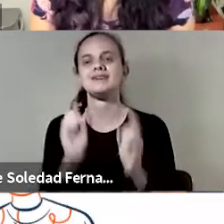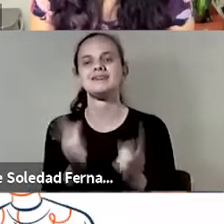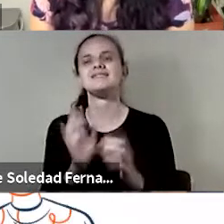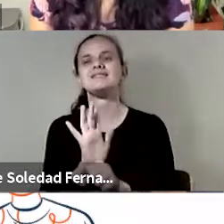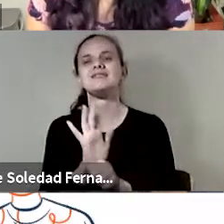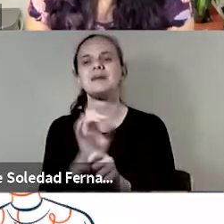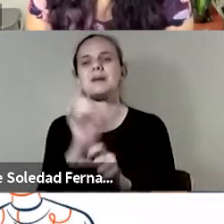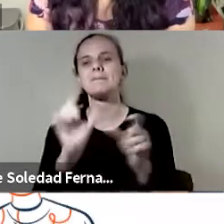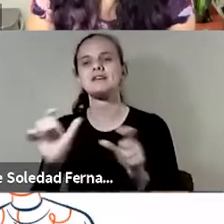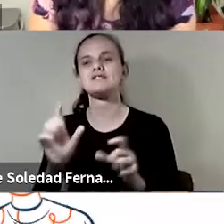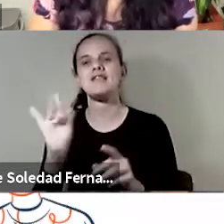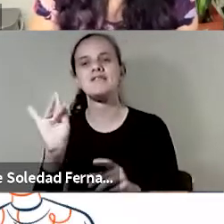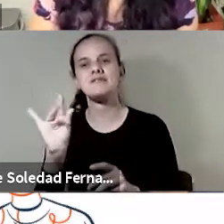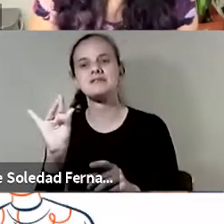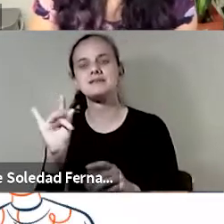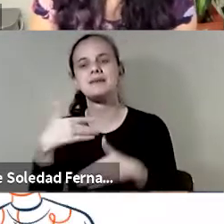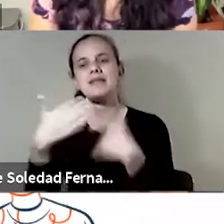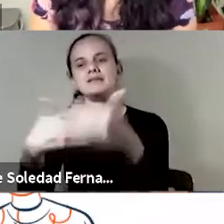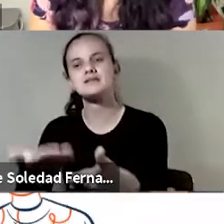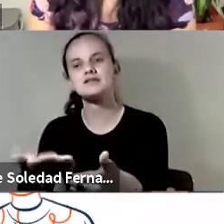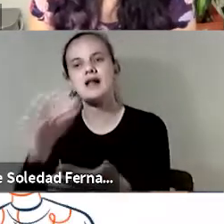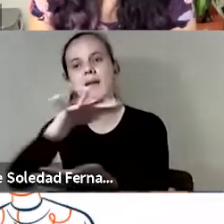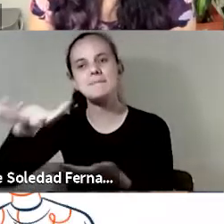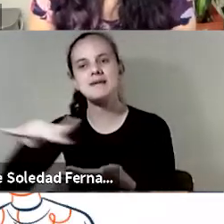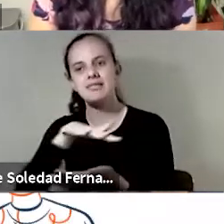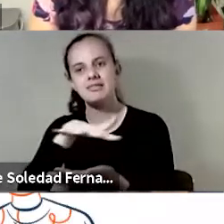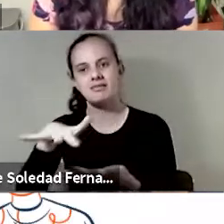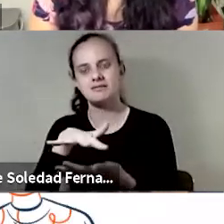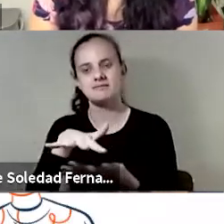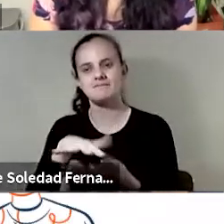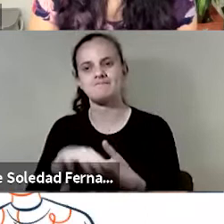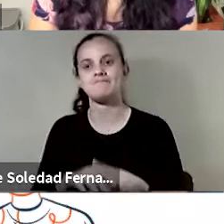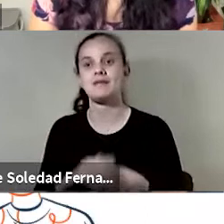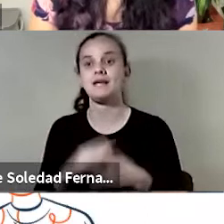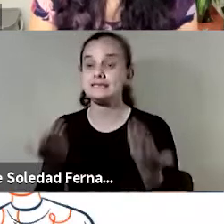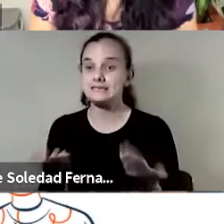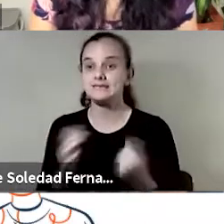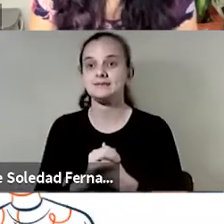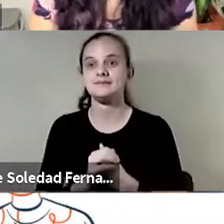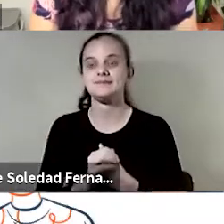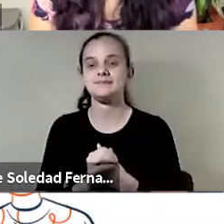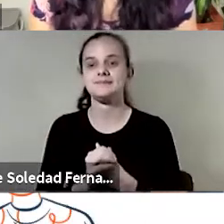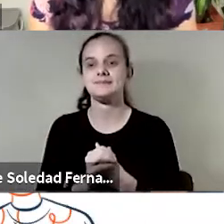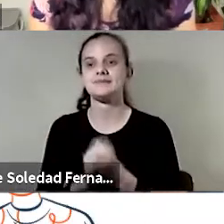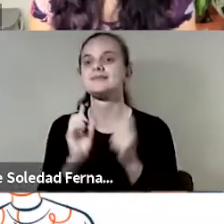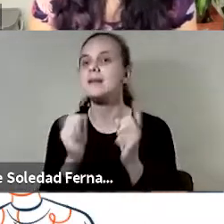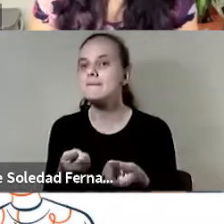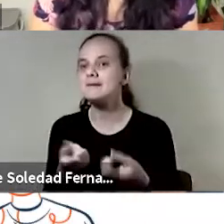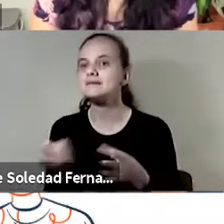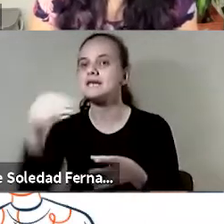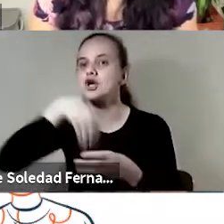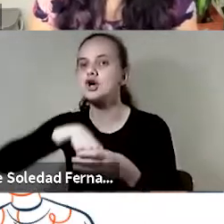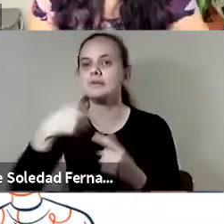pueden ser también impeditivas de que las personas puedan desarrollarse en los ambientes, si eso en el ambiente no está